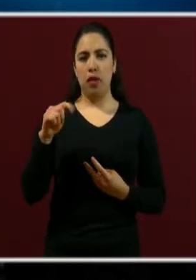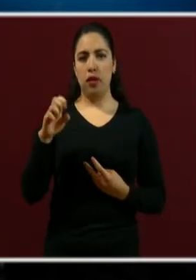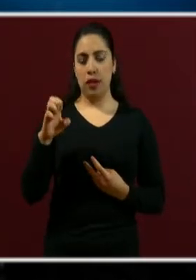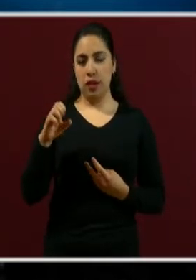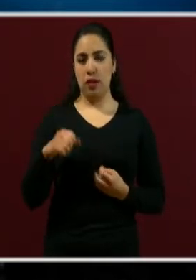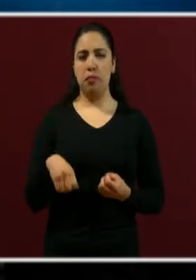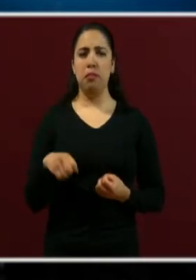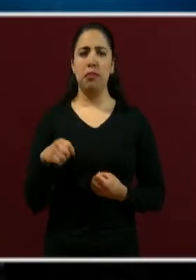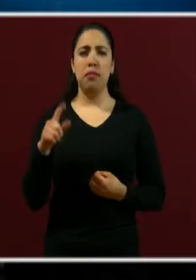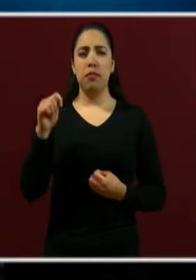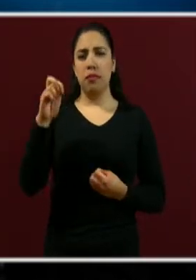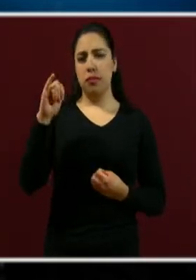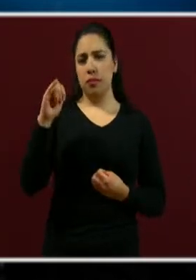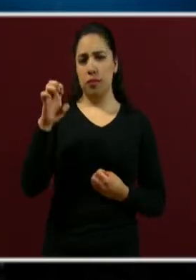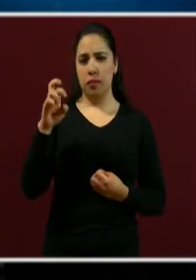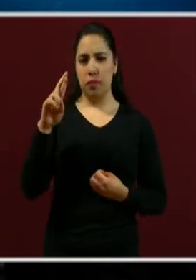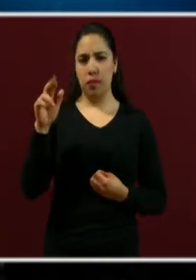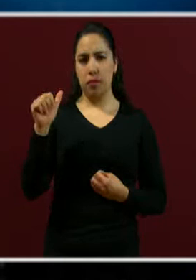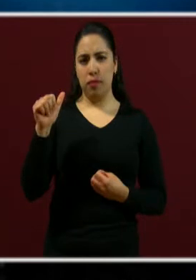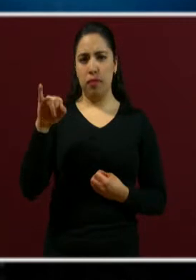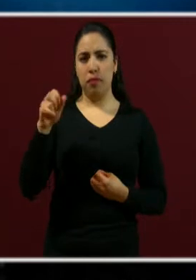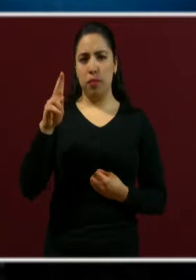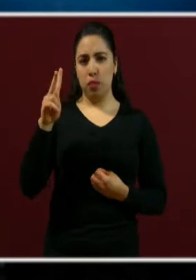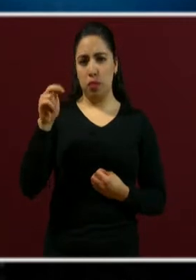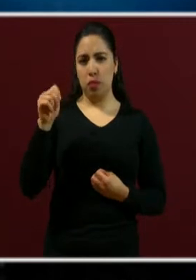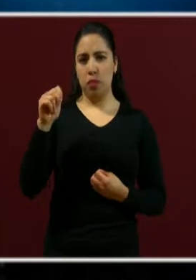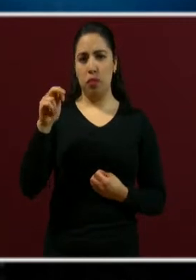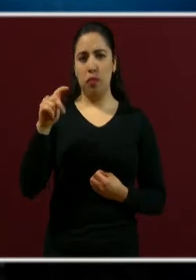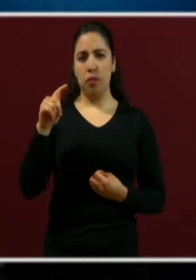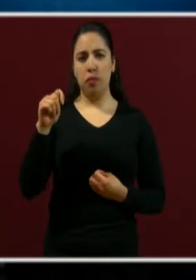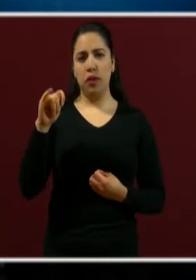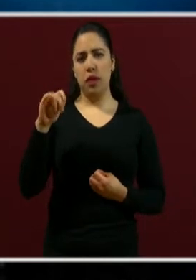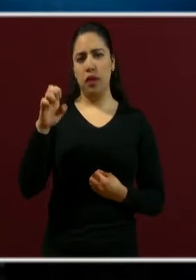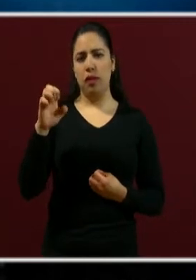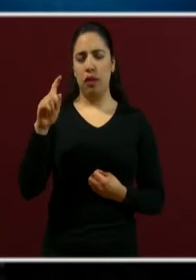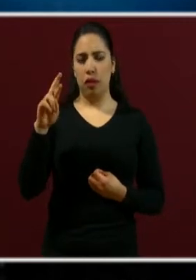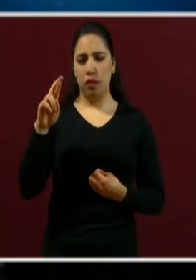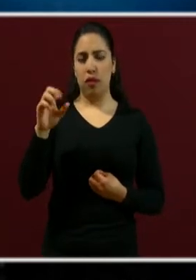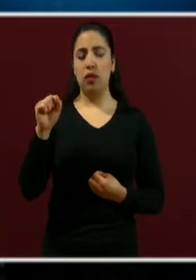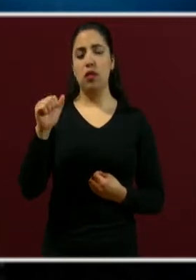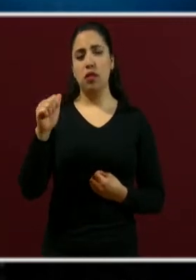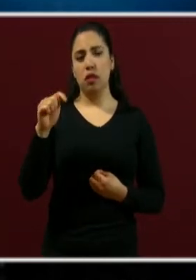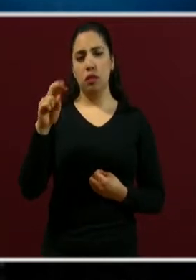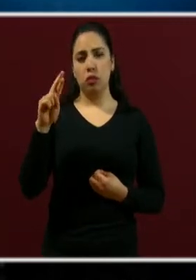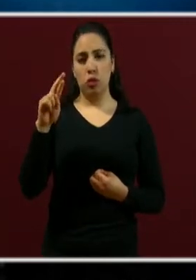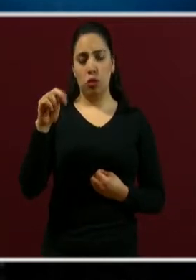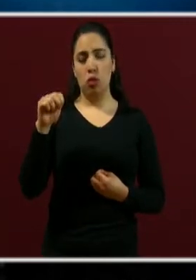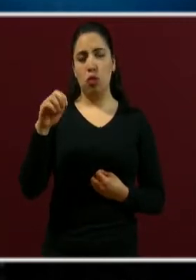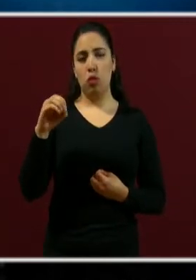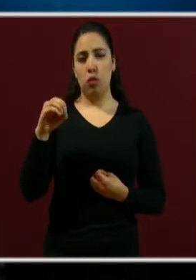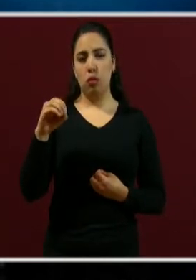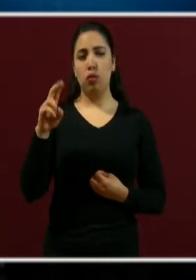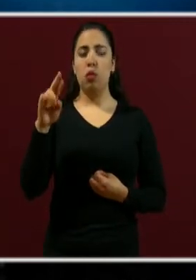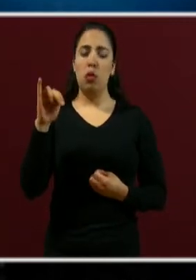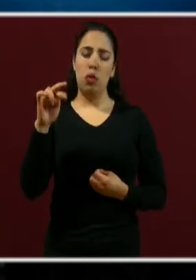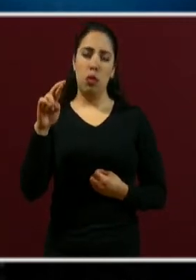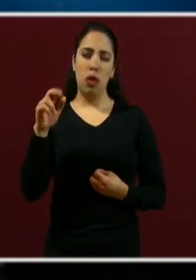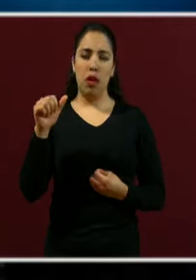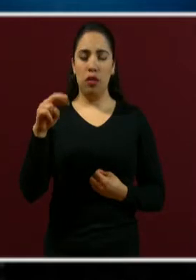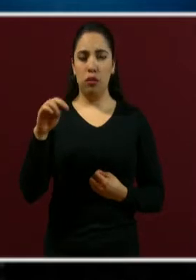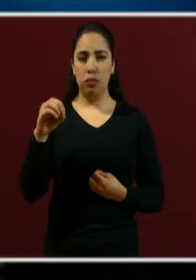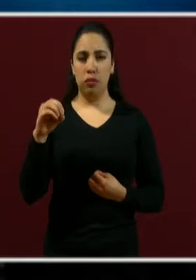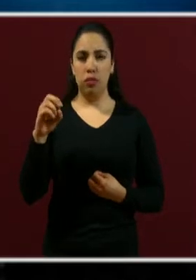Tierra, Júpiter, Saturno, Urano y Neptuno. 8 planetas lo